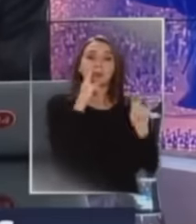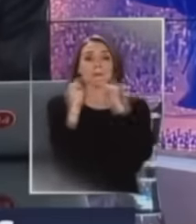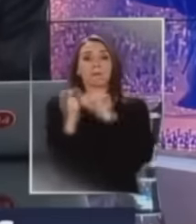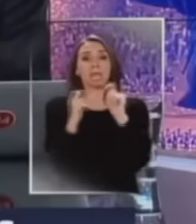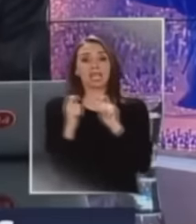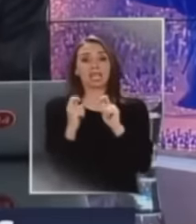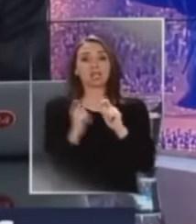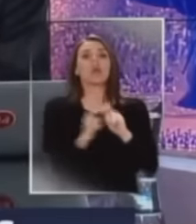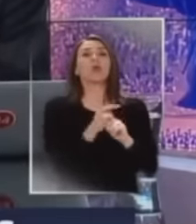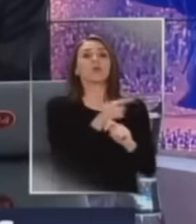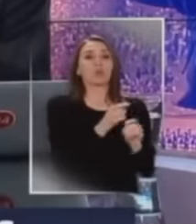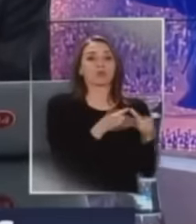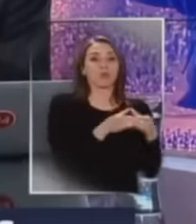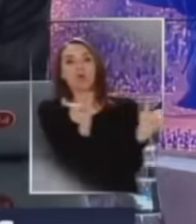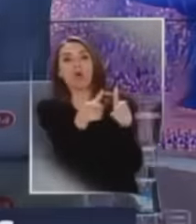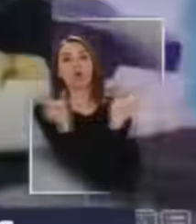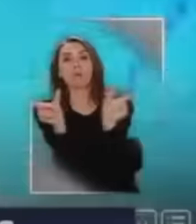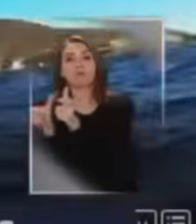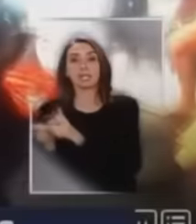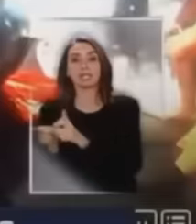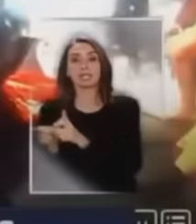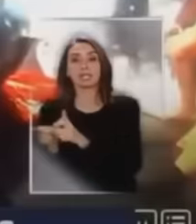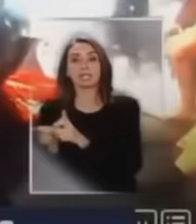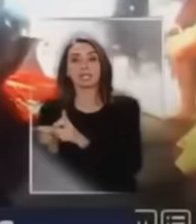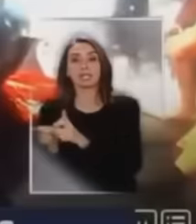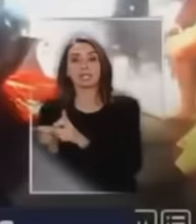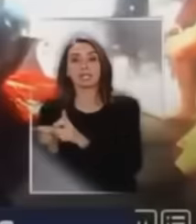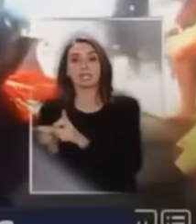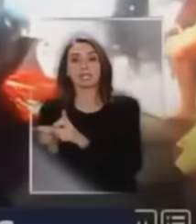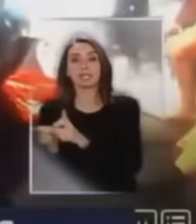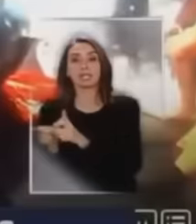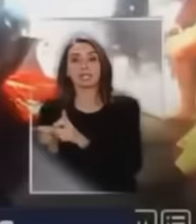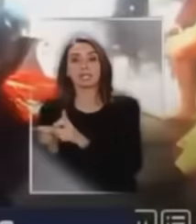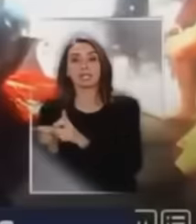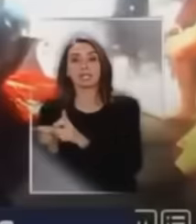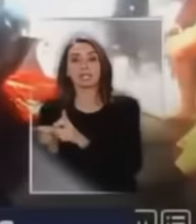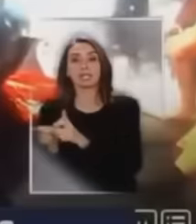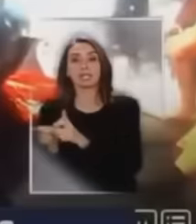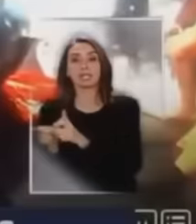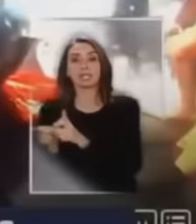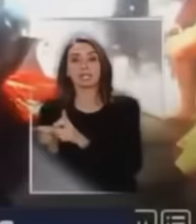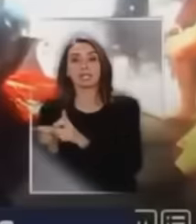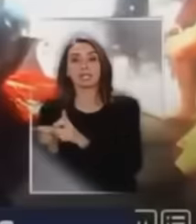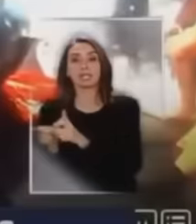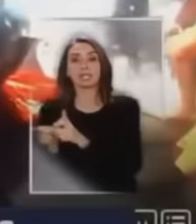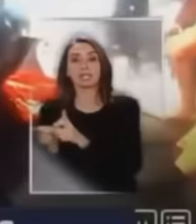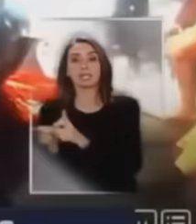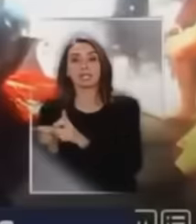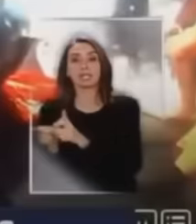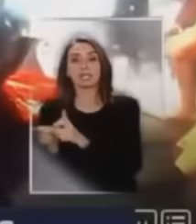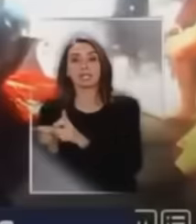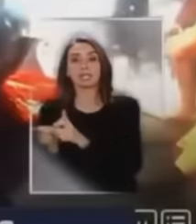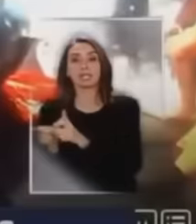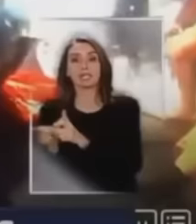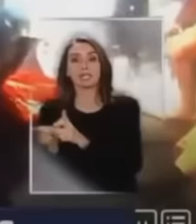en cada operación extrema que realizan. Yo si no estoy haciendo memoria, ¿no? Yo si no mal